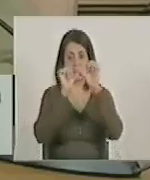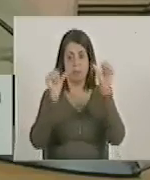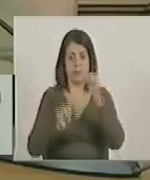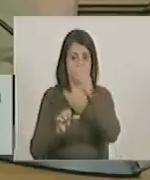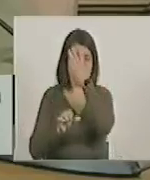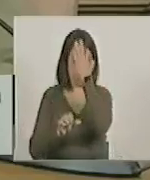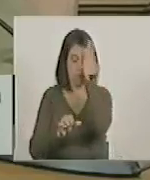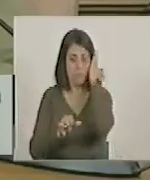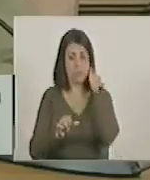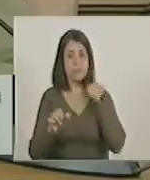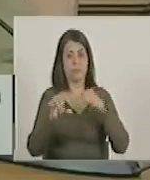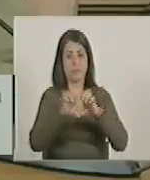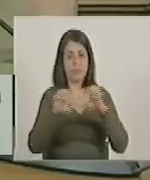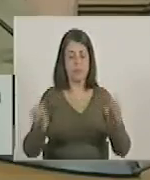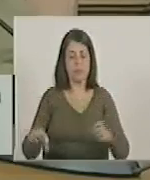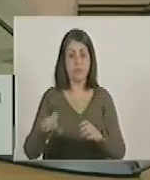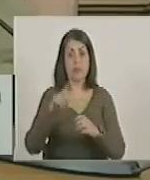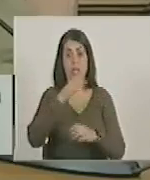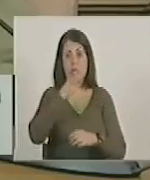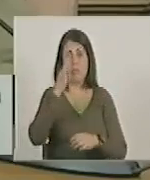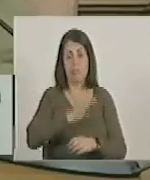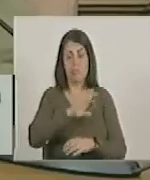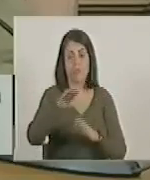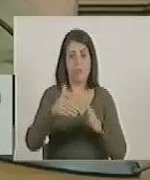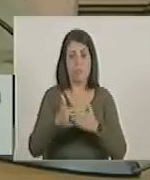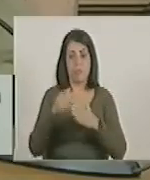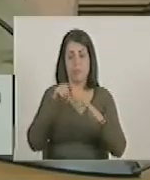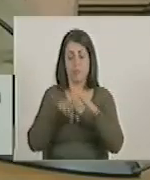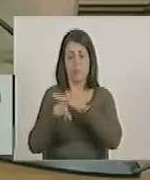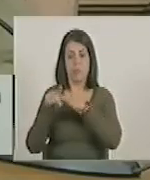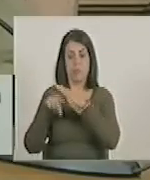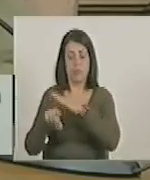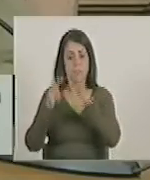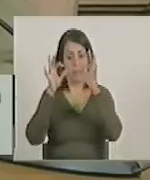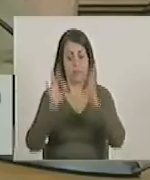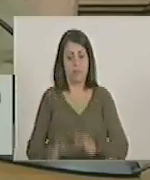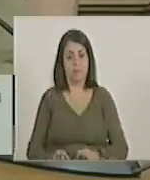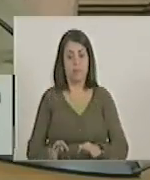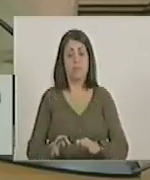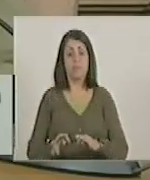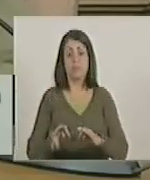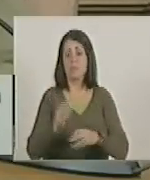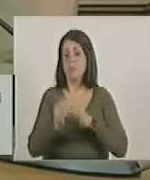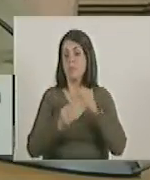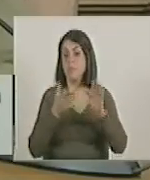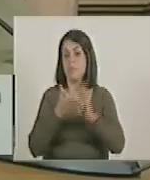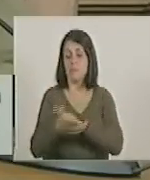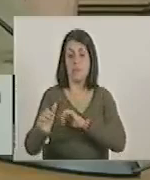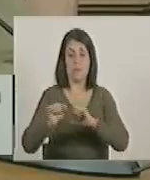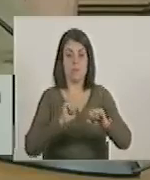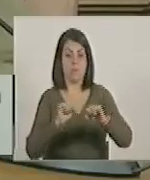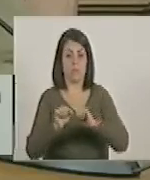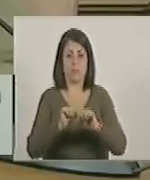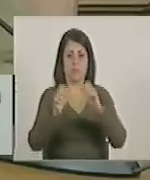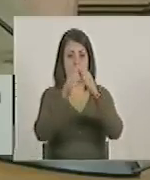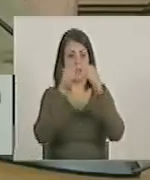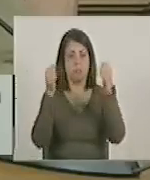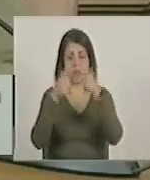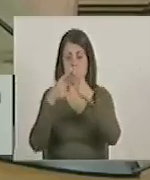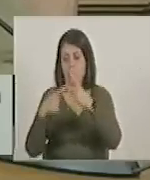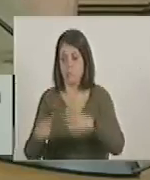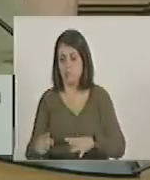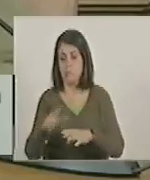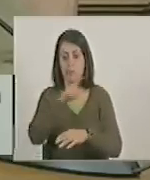sistema educativo. 3. Garantizar la accesibilidad física y arquitectónica, mobiliario, talento